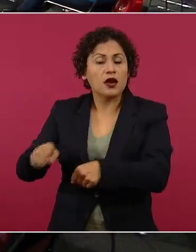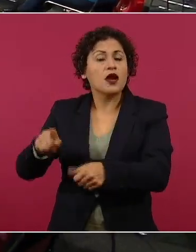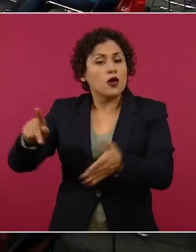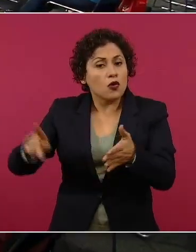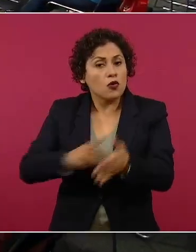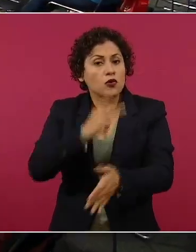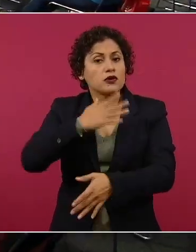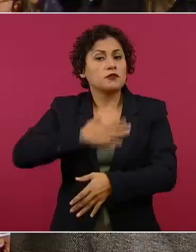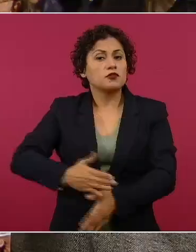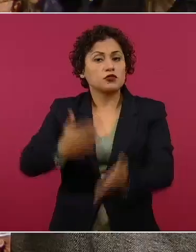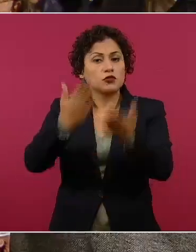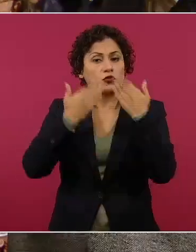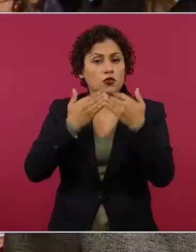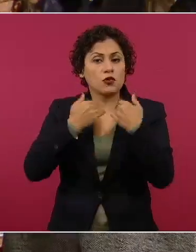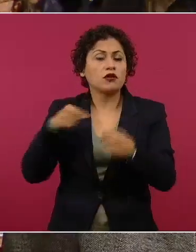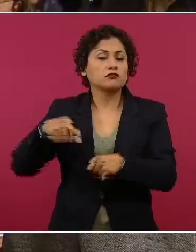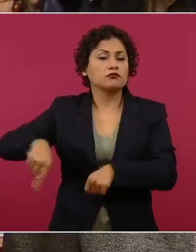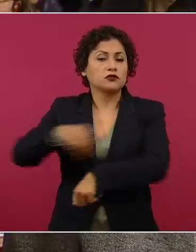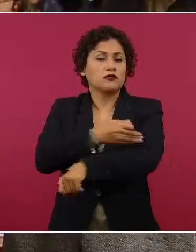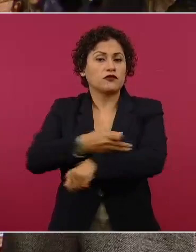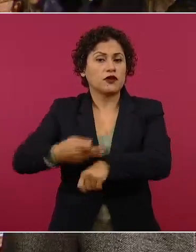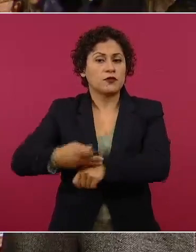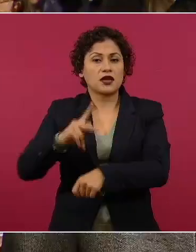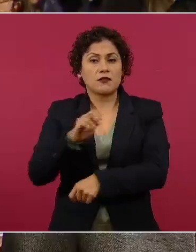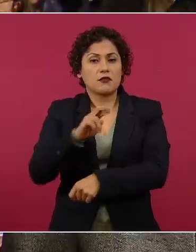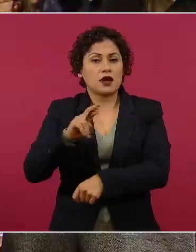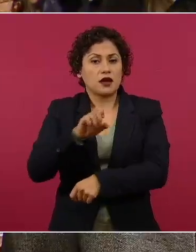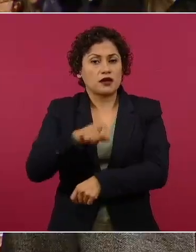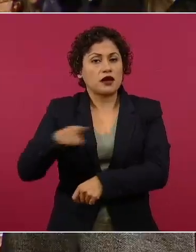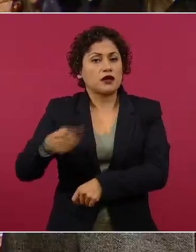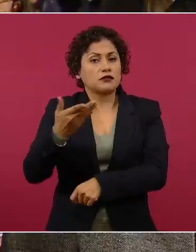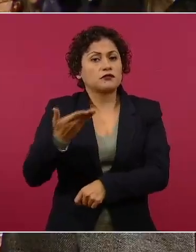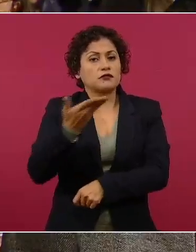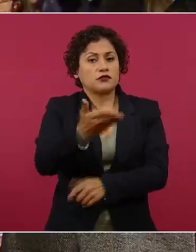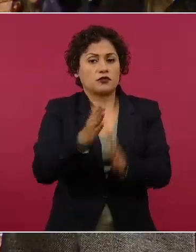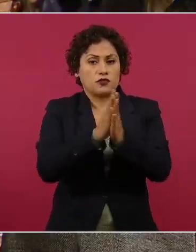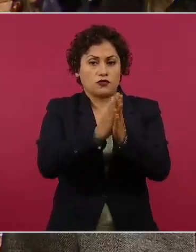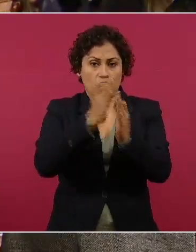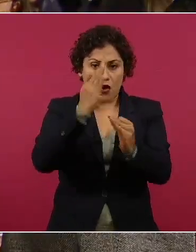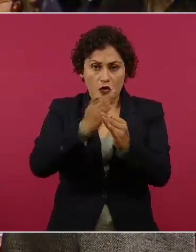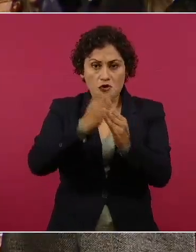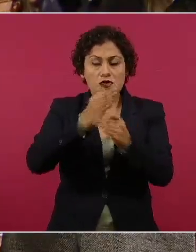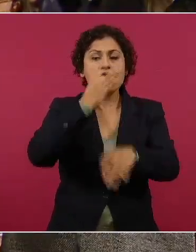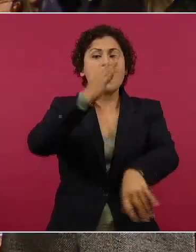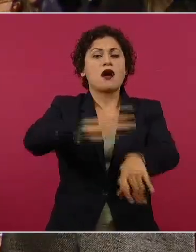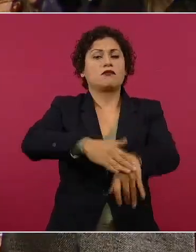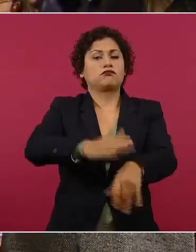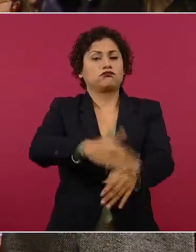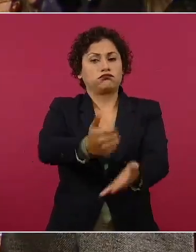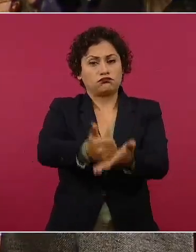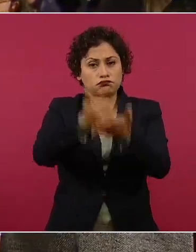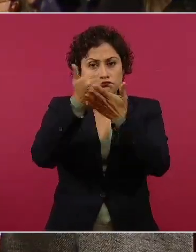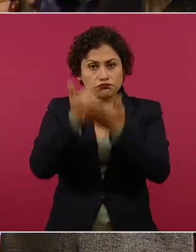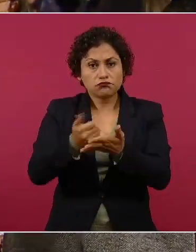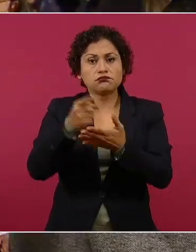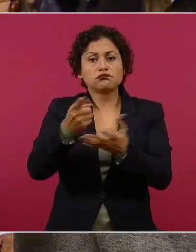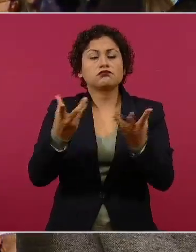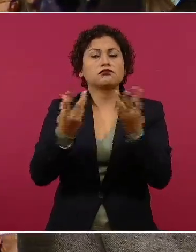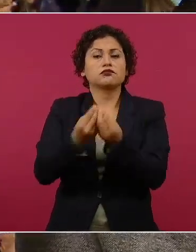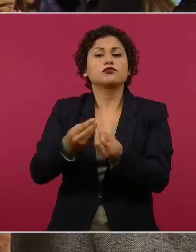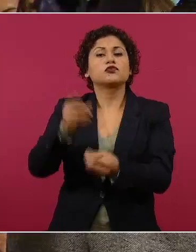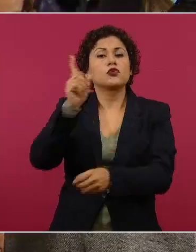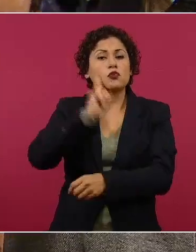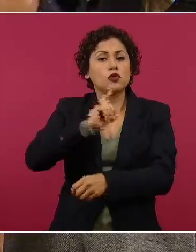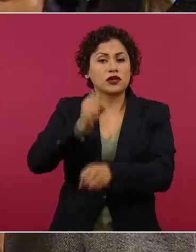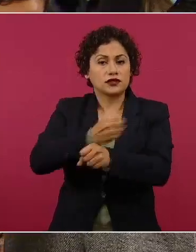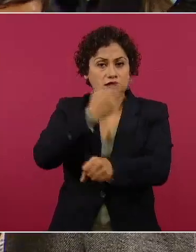infamia. Lo que la familia Parral Rabadán le solicita es que en esta llamada de auxilio les acompañe la secretaria Rosa Isela Rodríguez, que